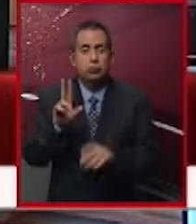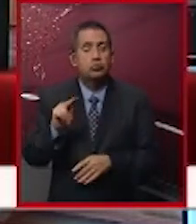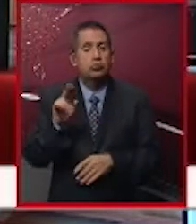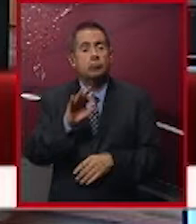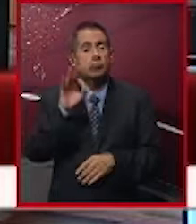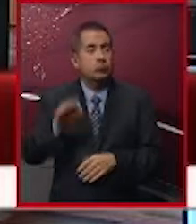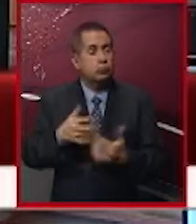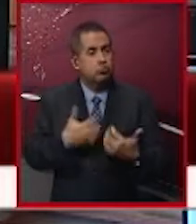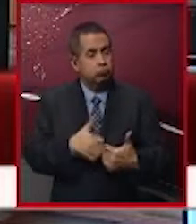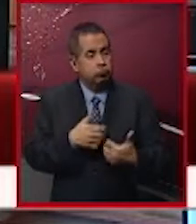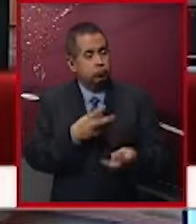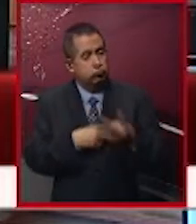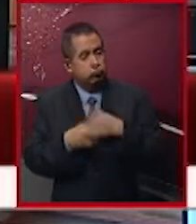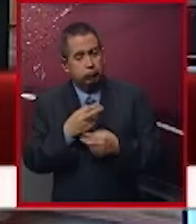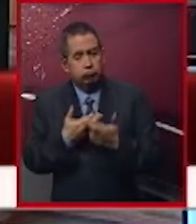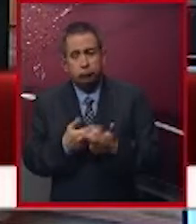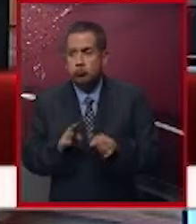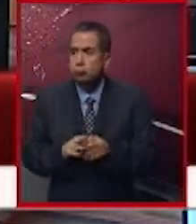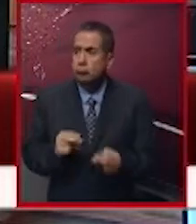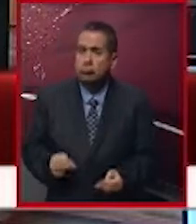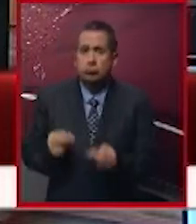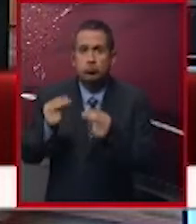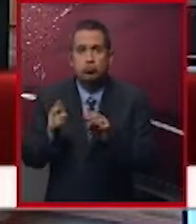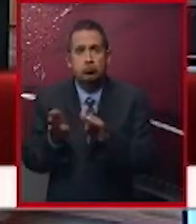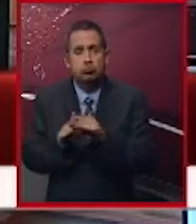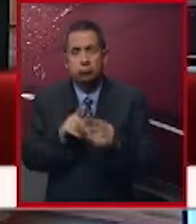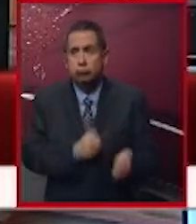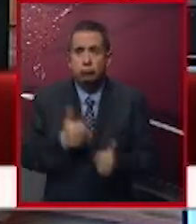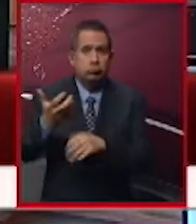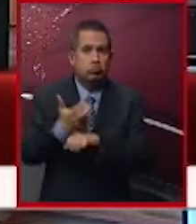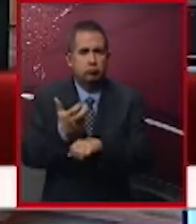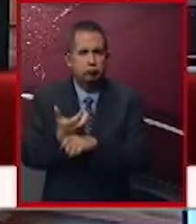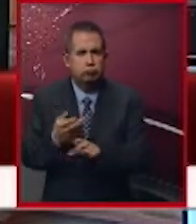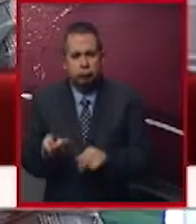de su producción a un solo socio comercial, en este caso a Estados Unidos.